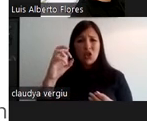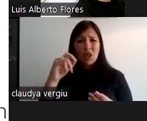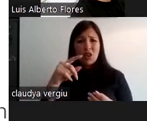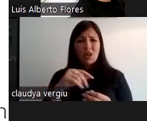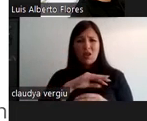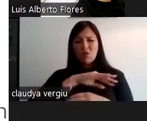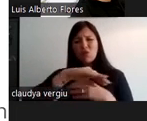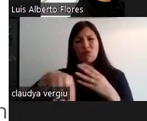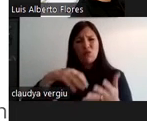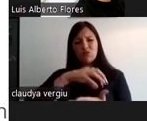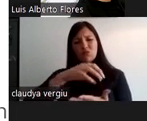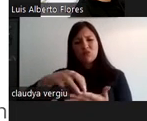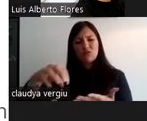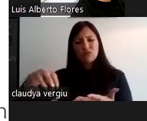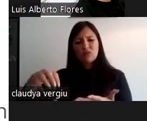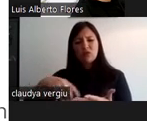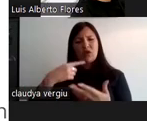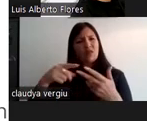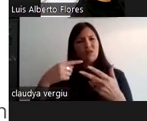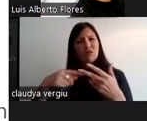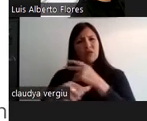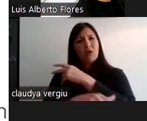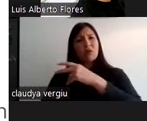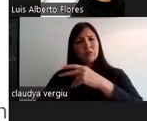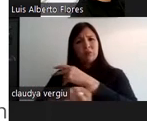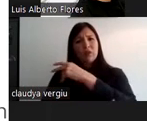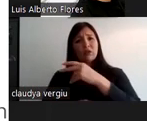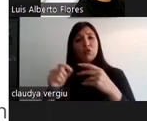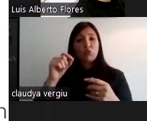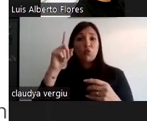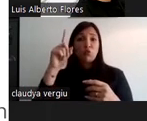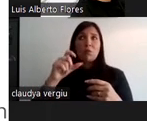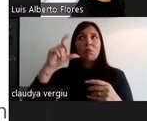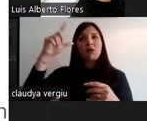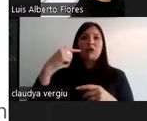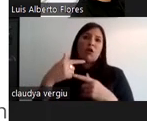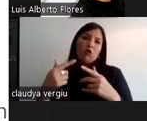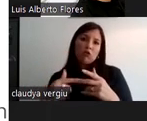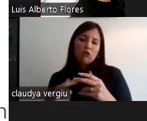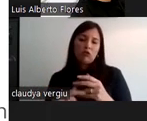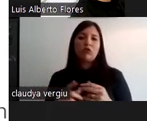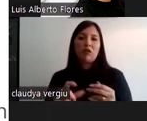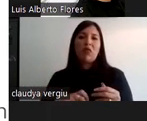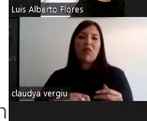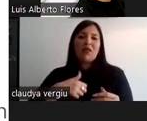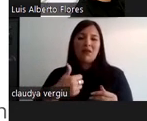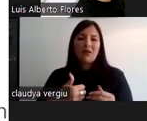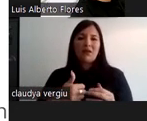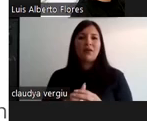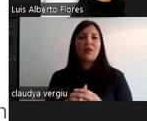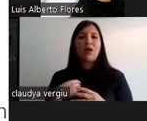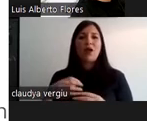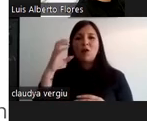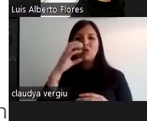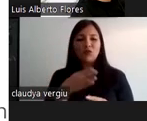ha dado en muchos informes que a nivel de otros países unos más que otros evidentemente la predisposición ha sido hacer excursiones